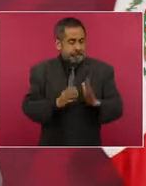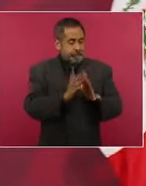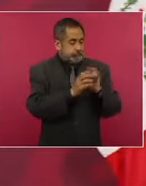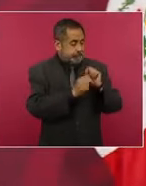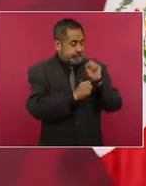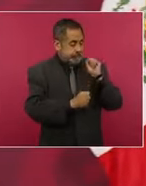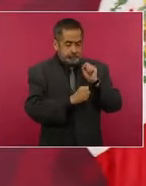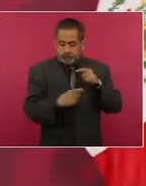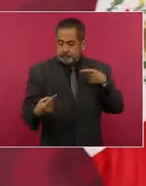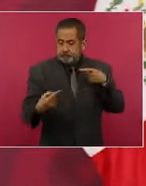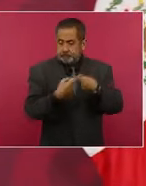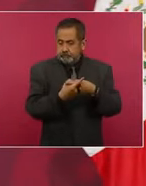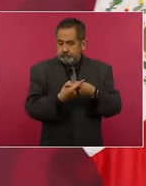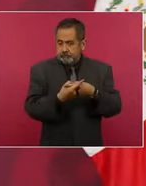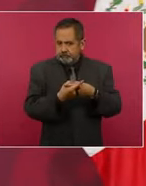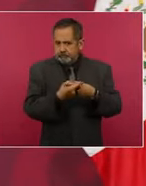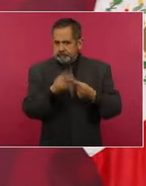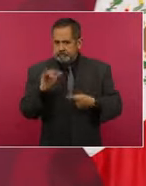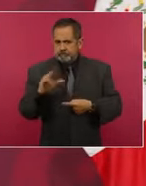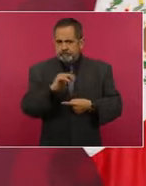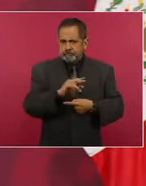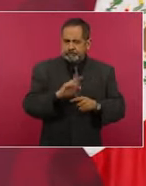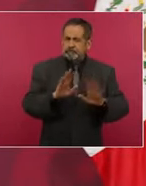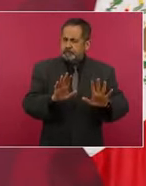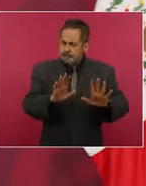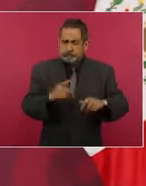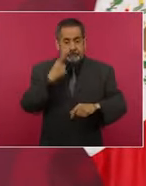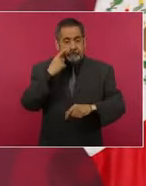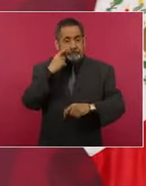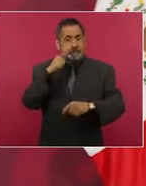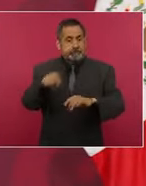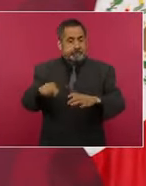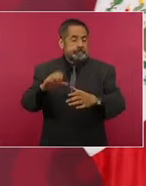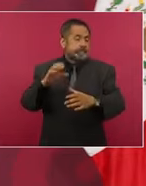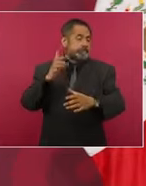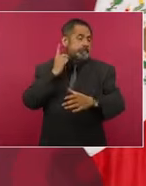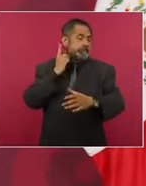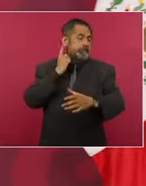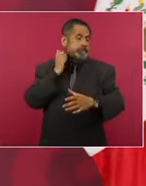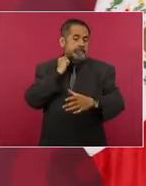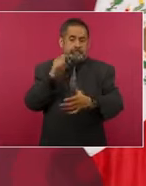Congreso. ¿Para qué se aprobó esa ley en el Congreso?